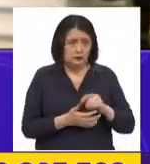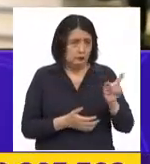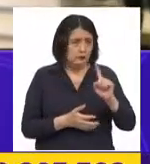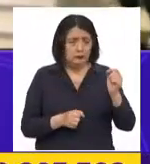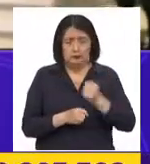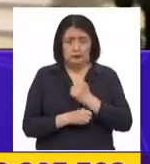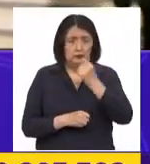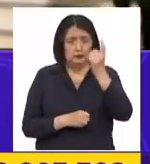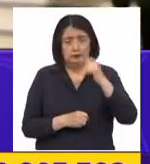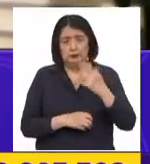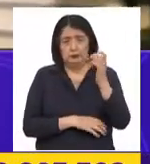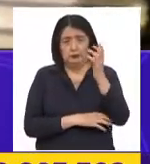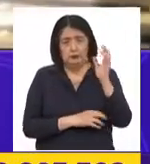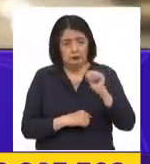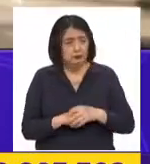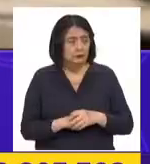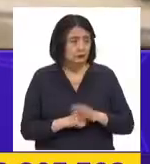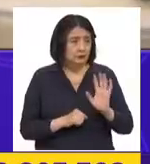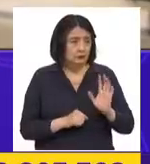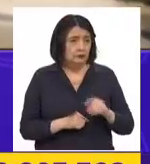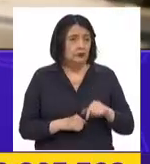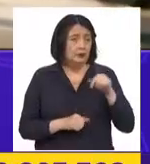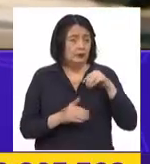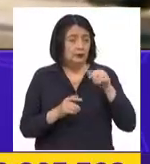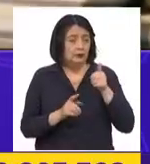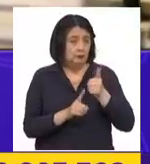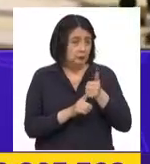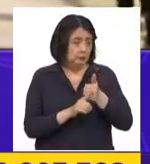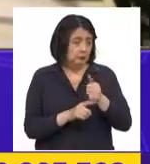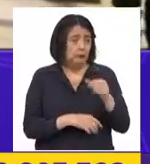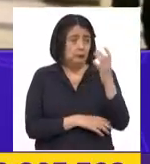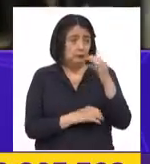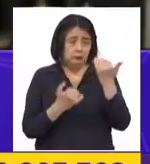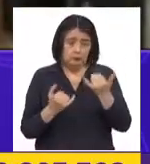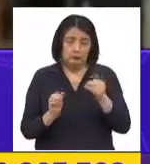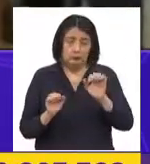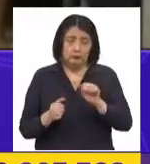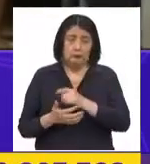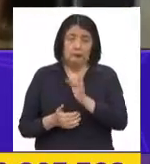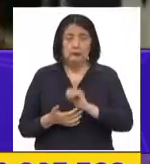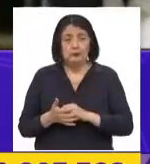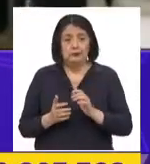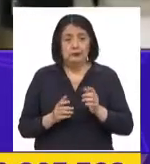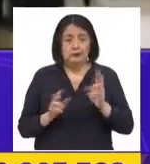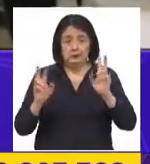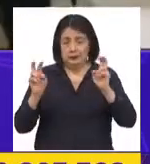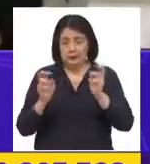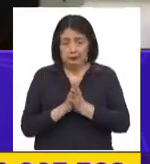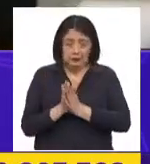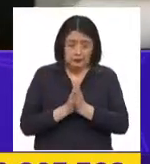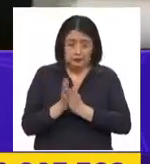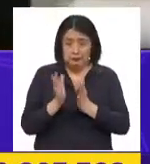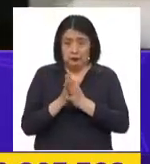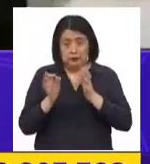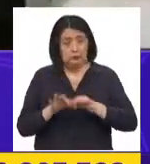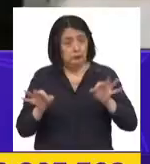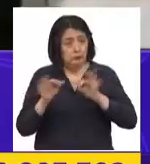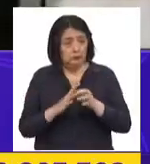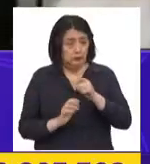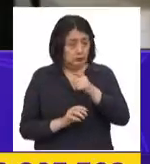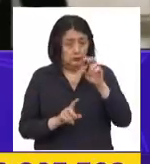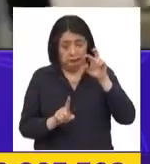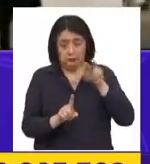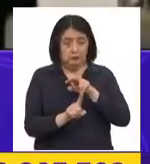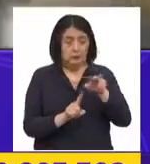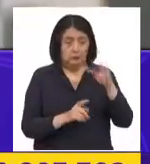le ganamos a Colombia en Barranquilla, pero hoy tiene que ser el día. Ahora, el tema anímico entonces es fundamental y así lo están